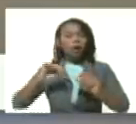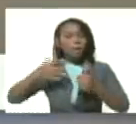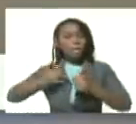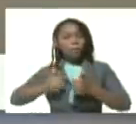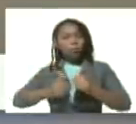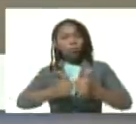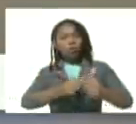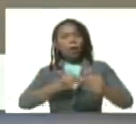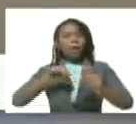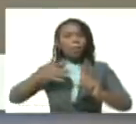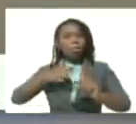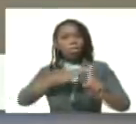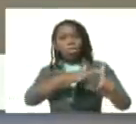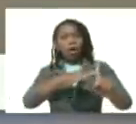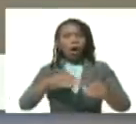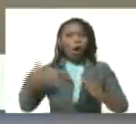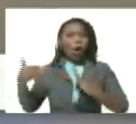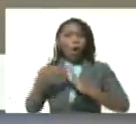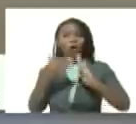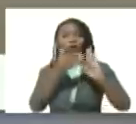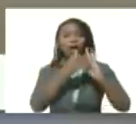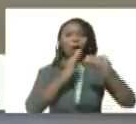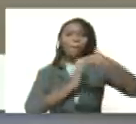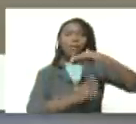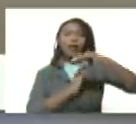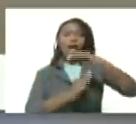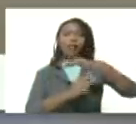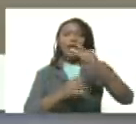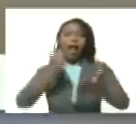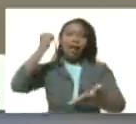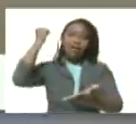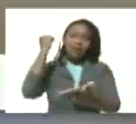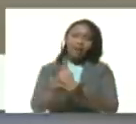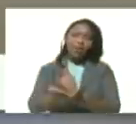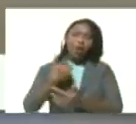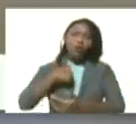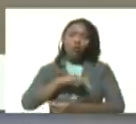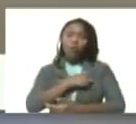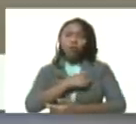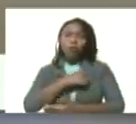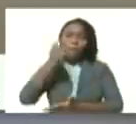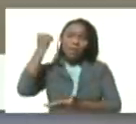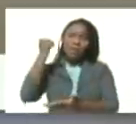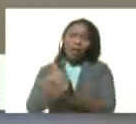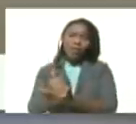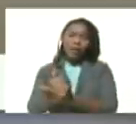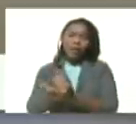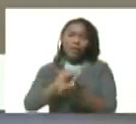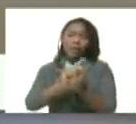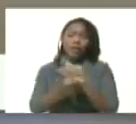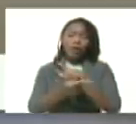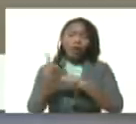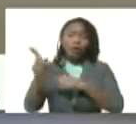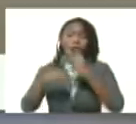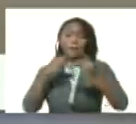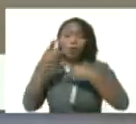contra nuestros migrantes, por el asesinato de nuestros migrantes, que se ha convertido en una política sistemática